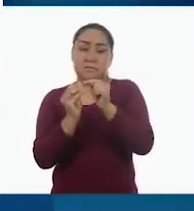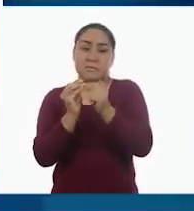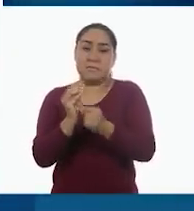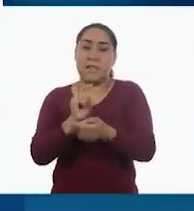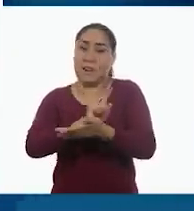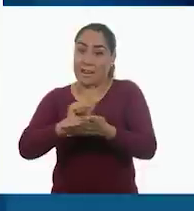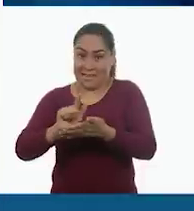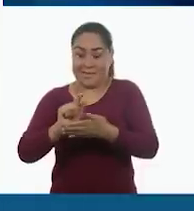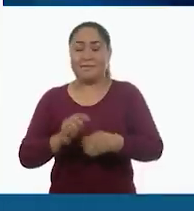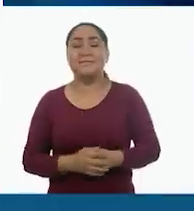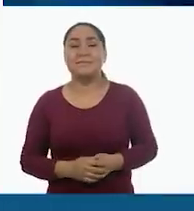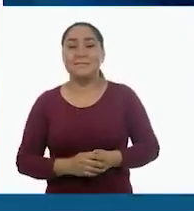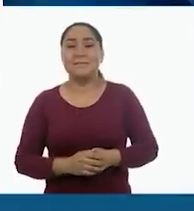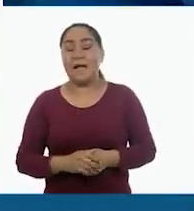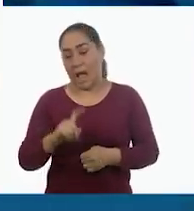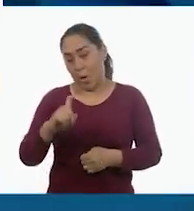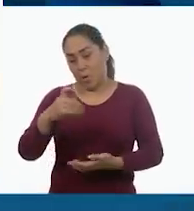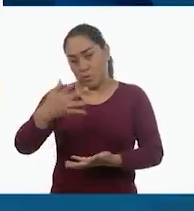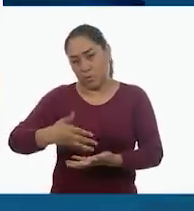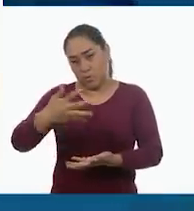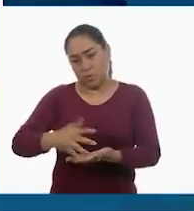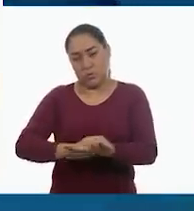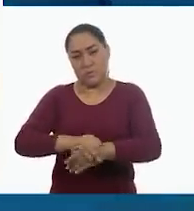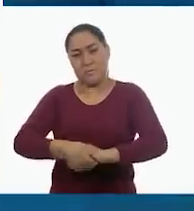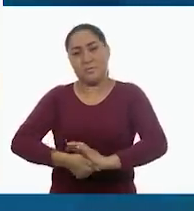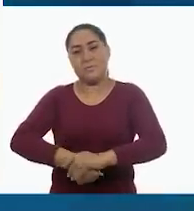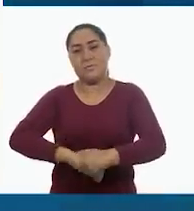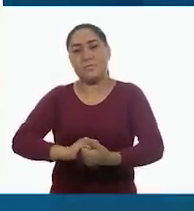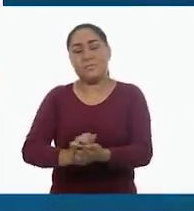uñas. Enjuaga tus manos con agua.